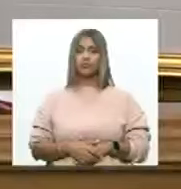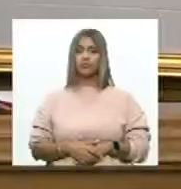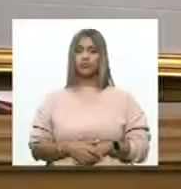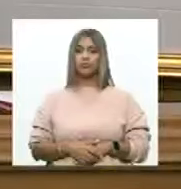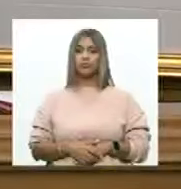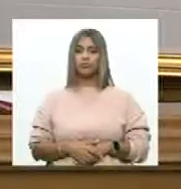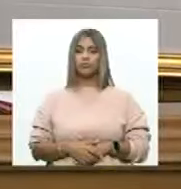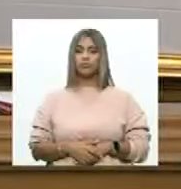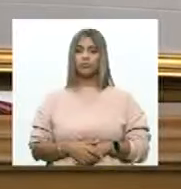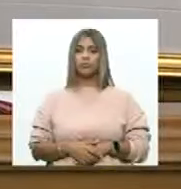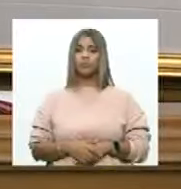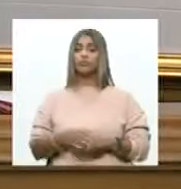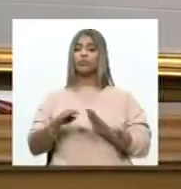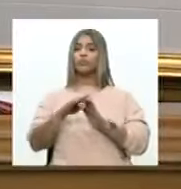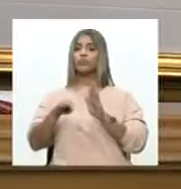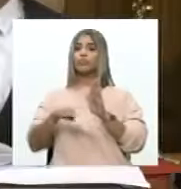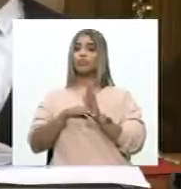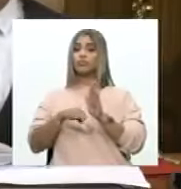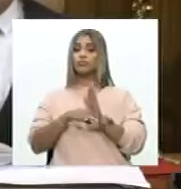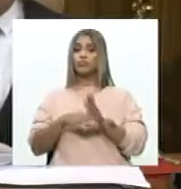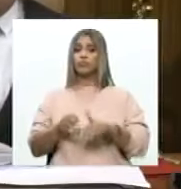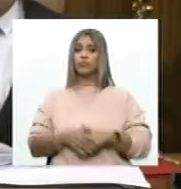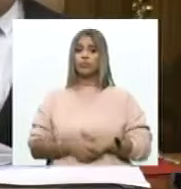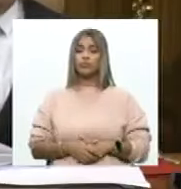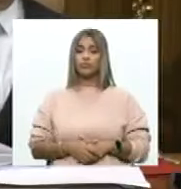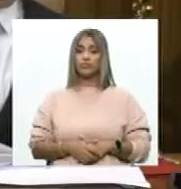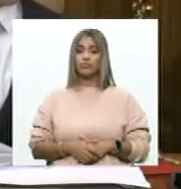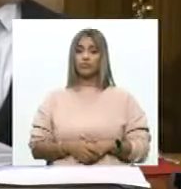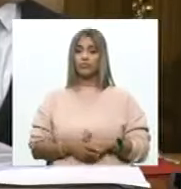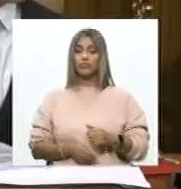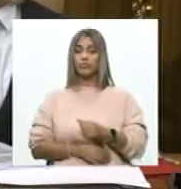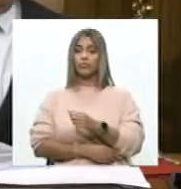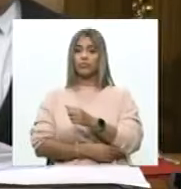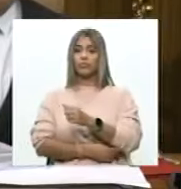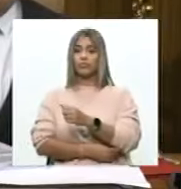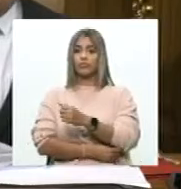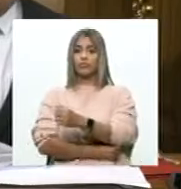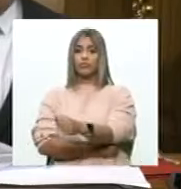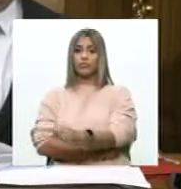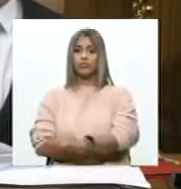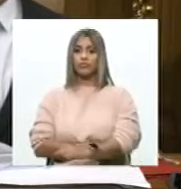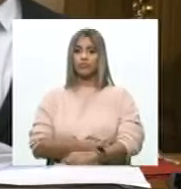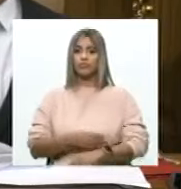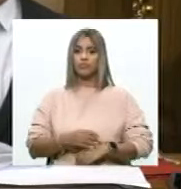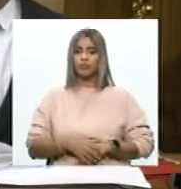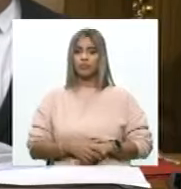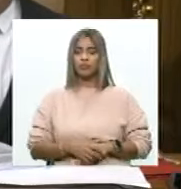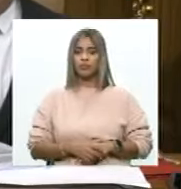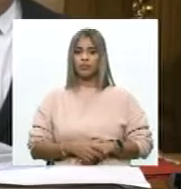Del orden del día, ciudadana secretaria, siéntense, diputadas y diputados, que falta una cosita.